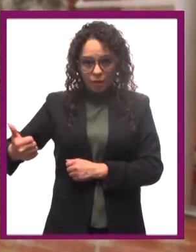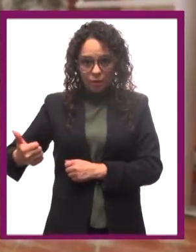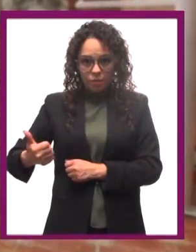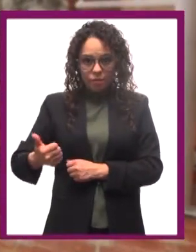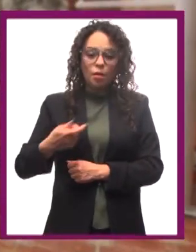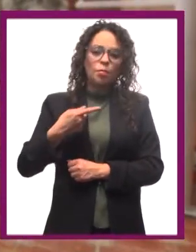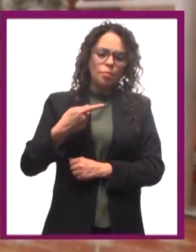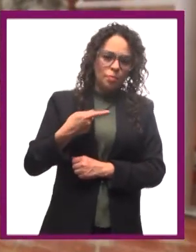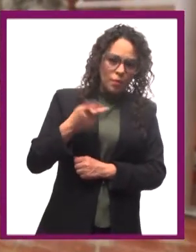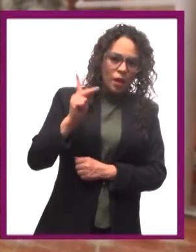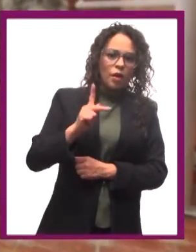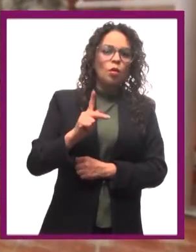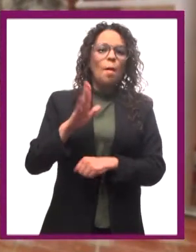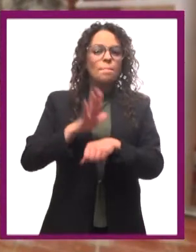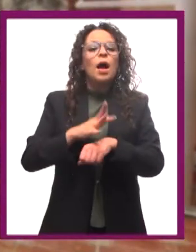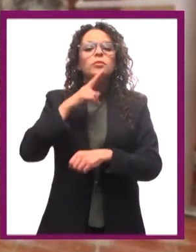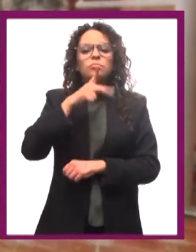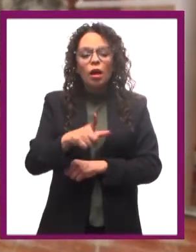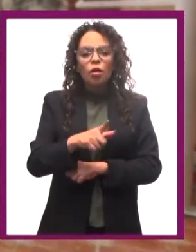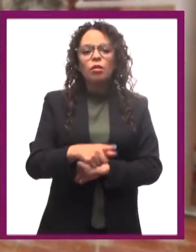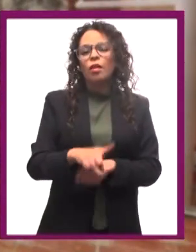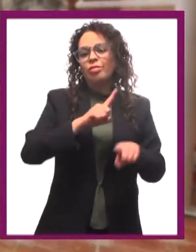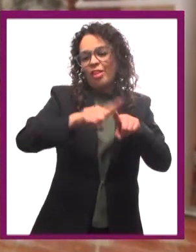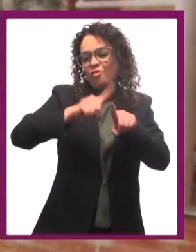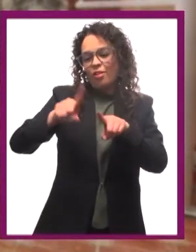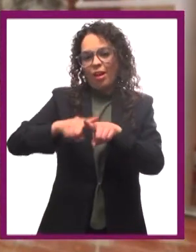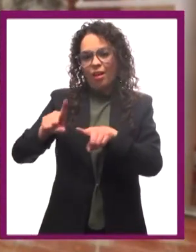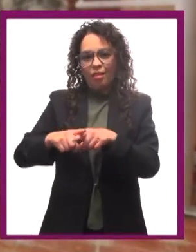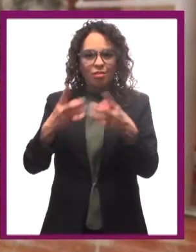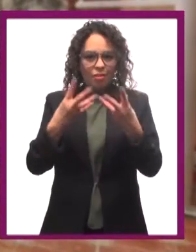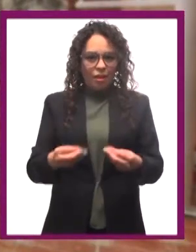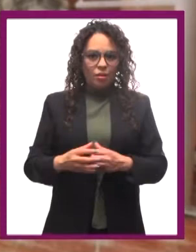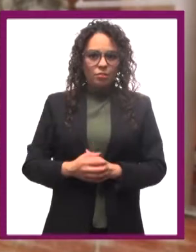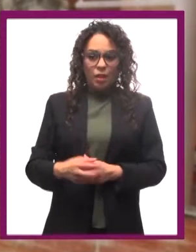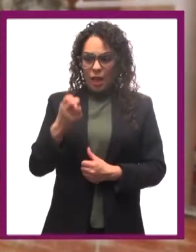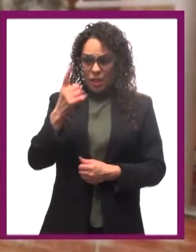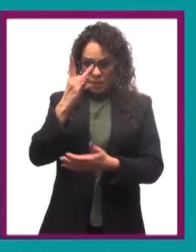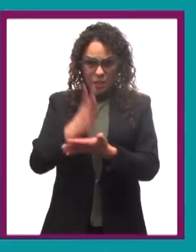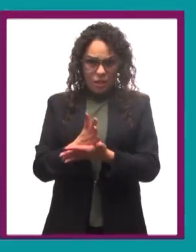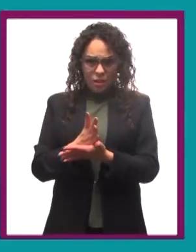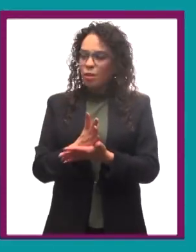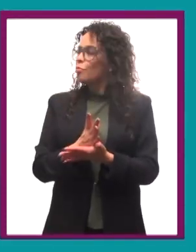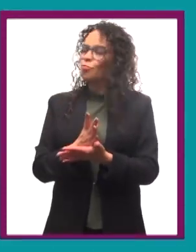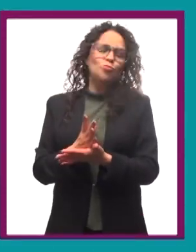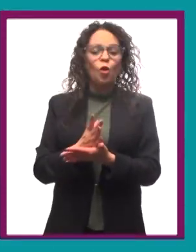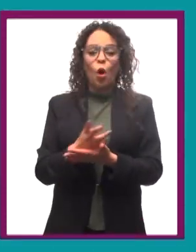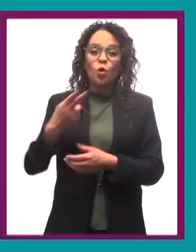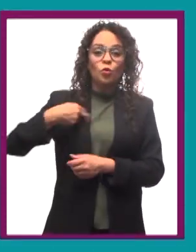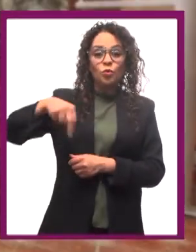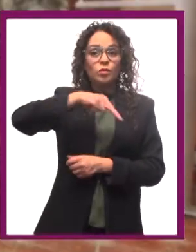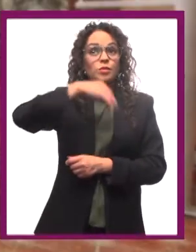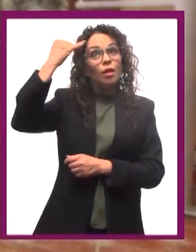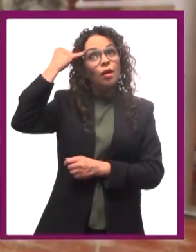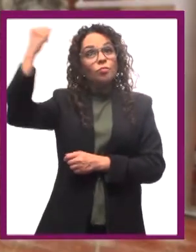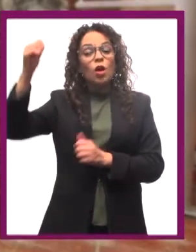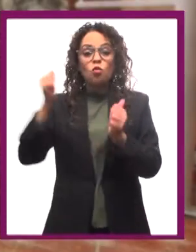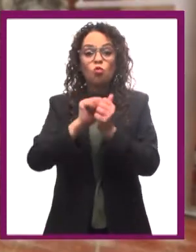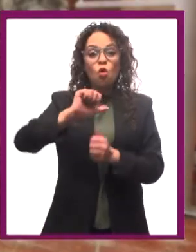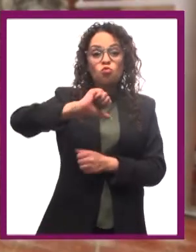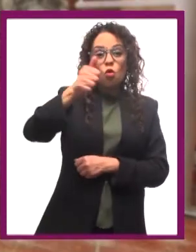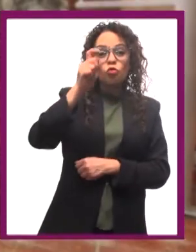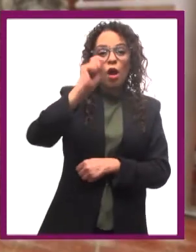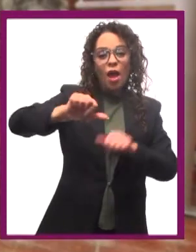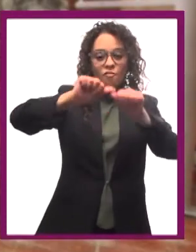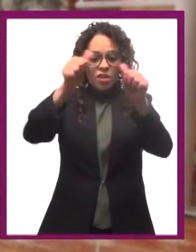de cada una solamente, pero sería ideal que tuviéramos varias de ellas. ¿No más esas? No, si queremos inventarnos otras con